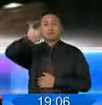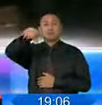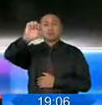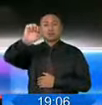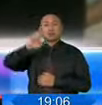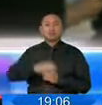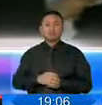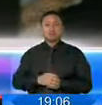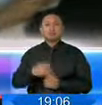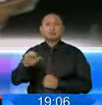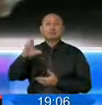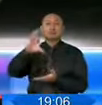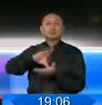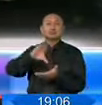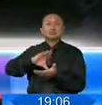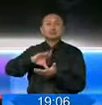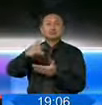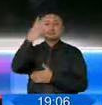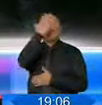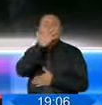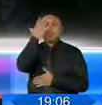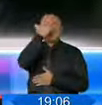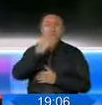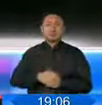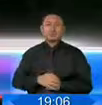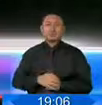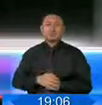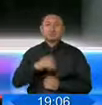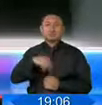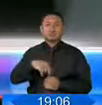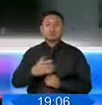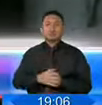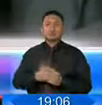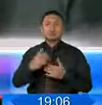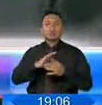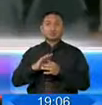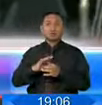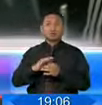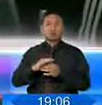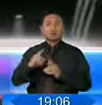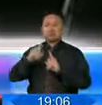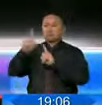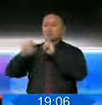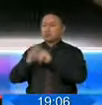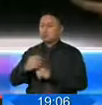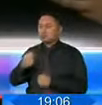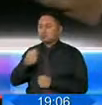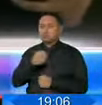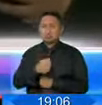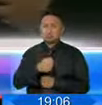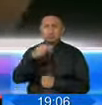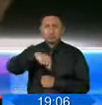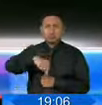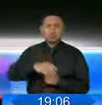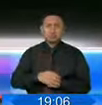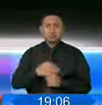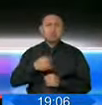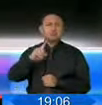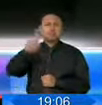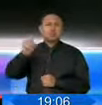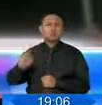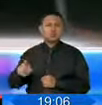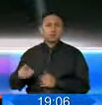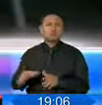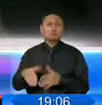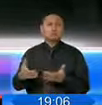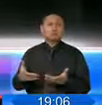en la ciudad de Esmeraldas. Nosotros vamos a acercarnos hacia nuestros compañeros periodistas que se encuentran acá y vamos a preguntarles